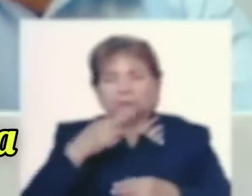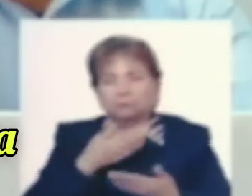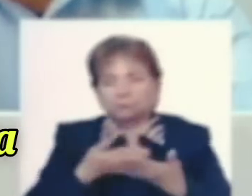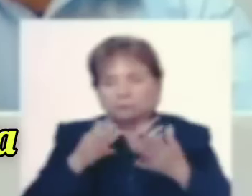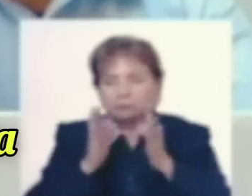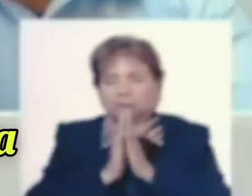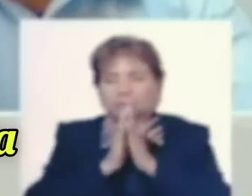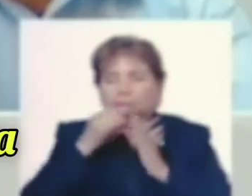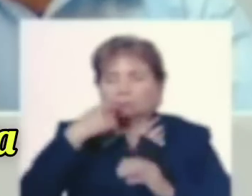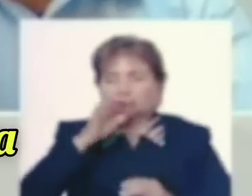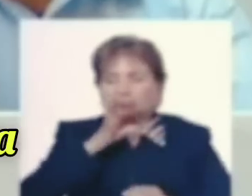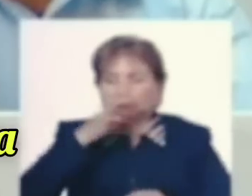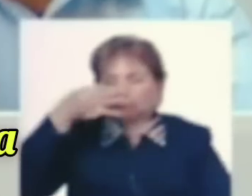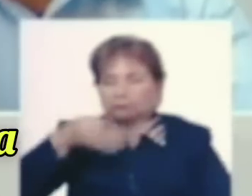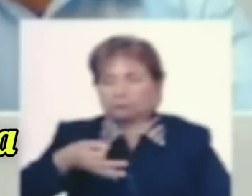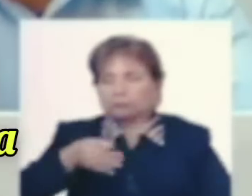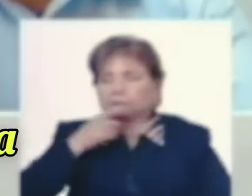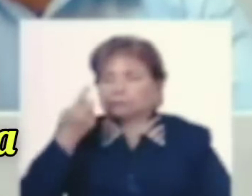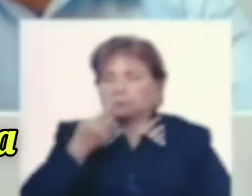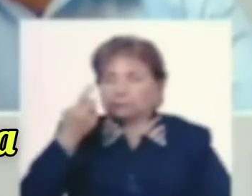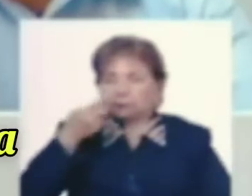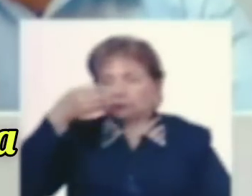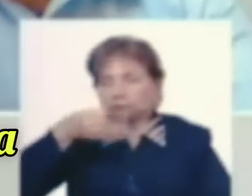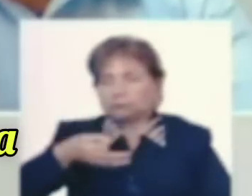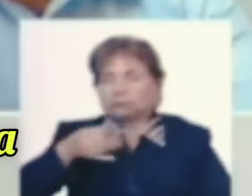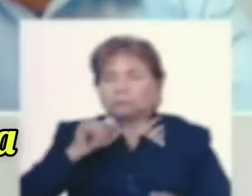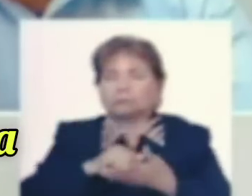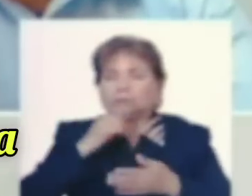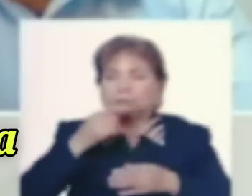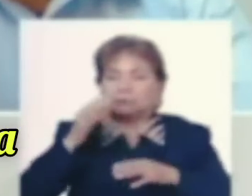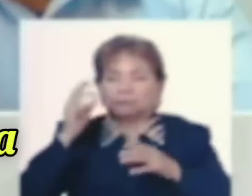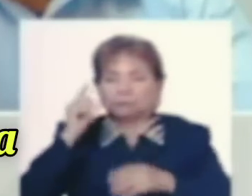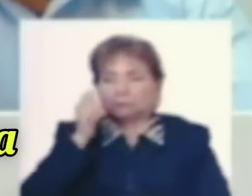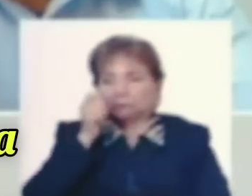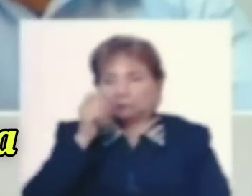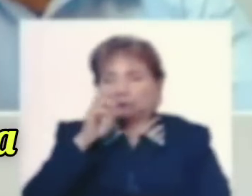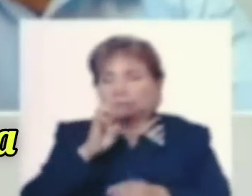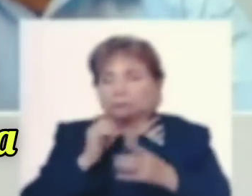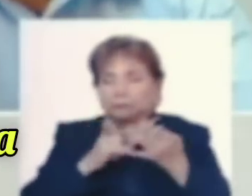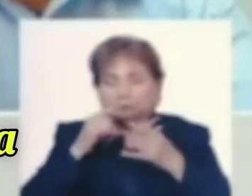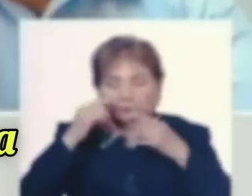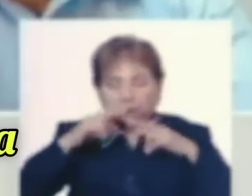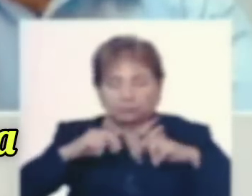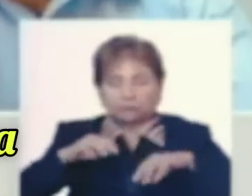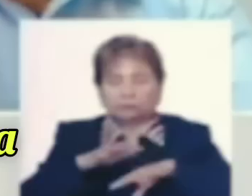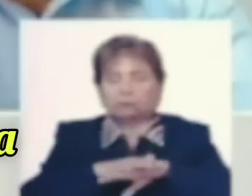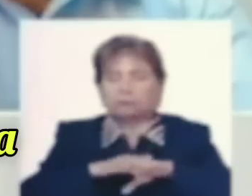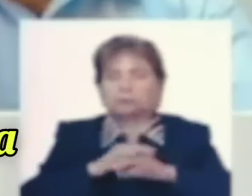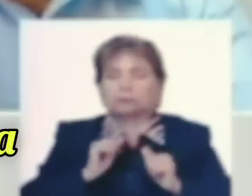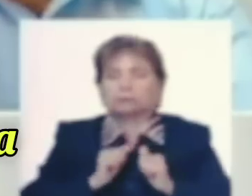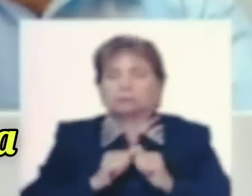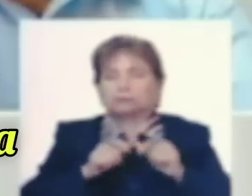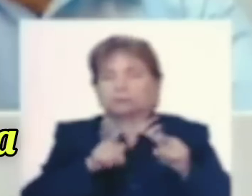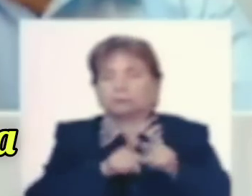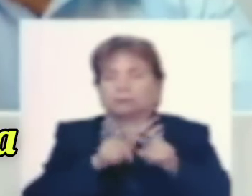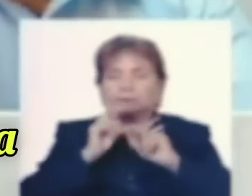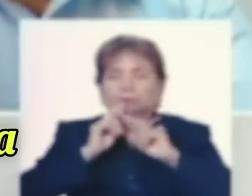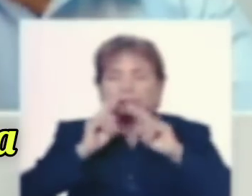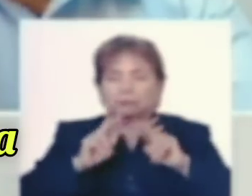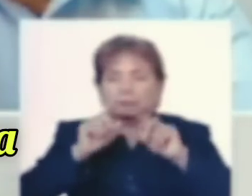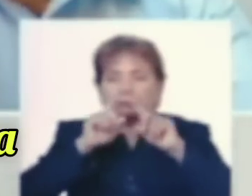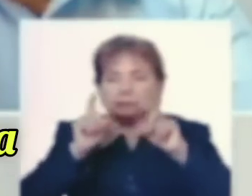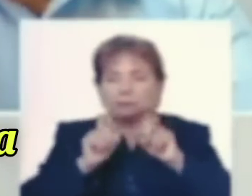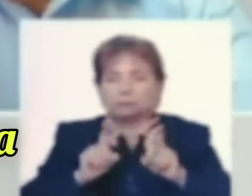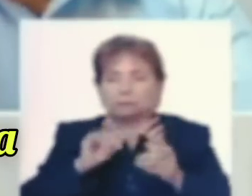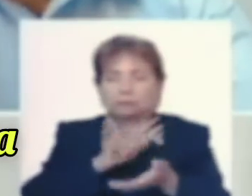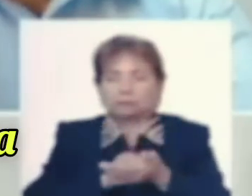evangelios decir la verdad y solamente la verdad al declarar como testigo ante esta comisión investigadora y de igual manera responder las